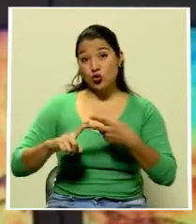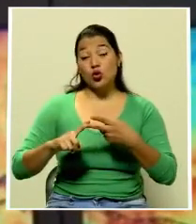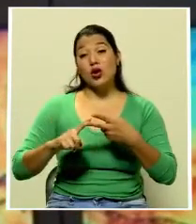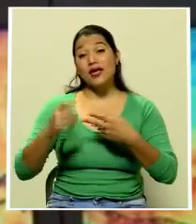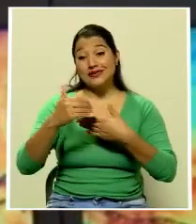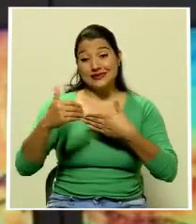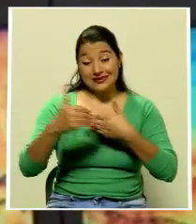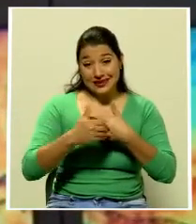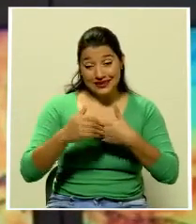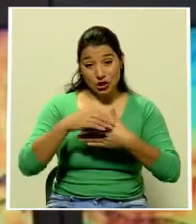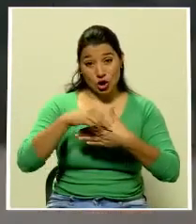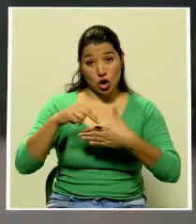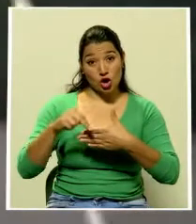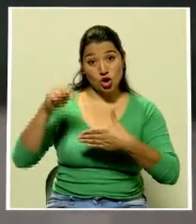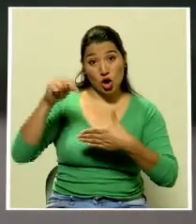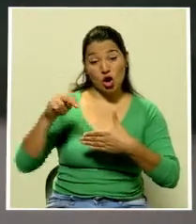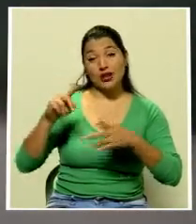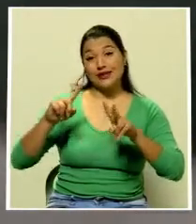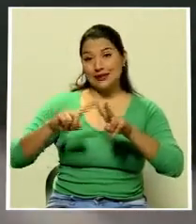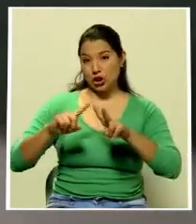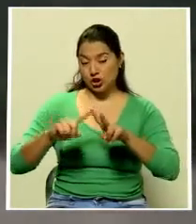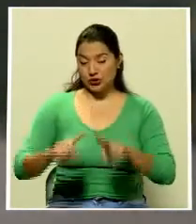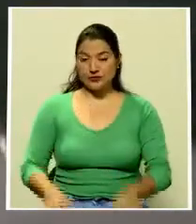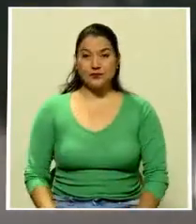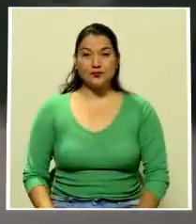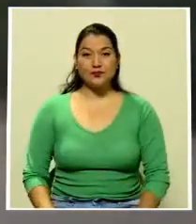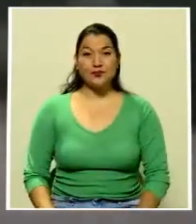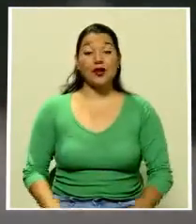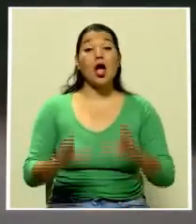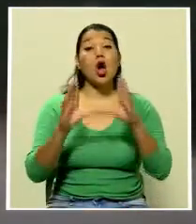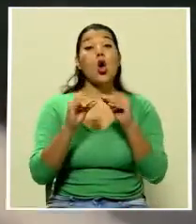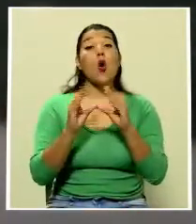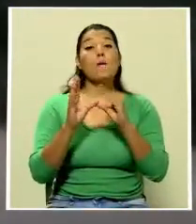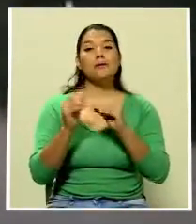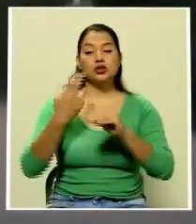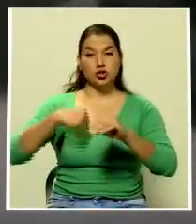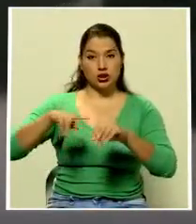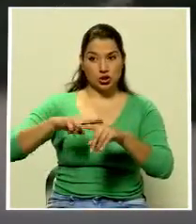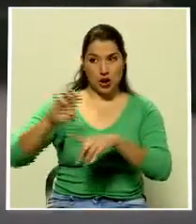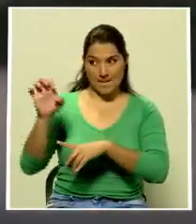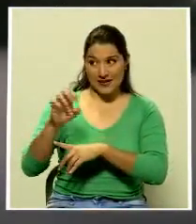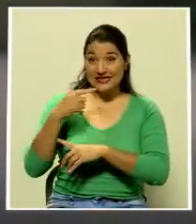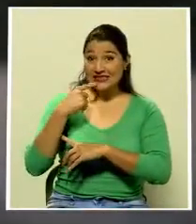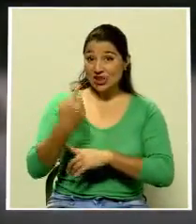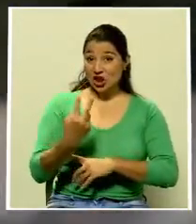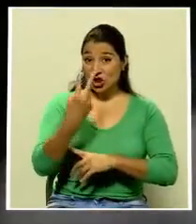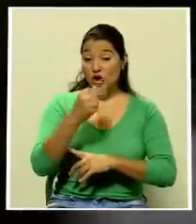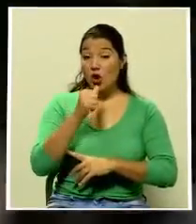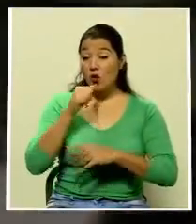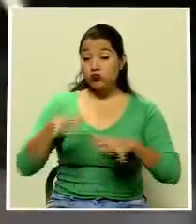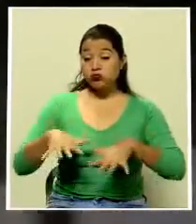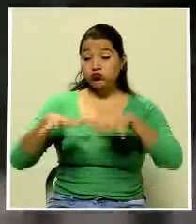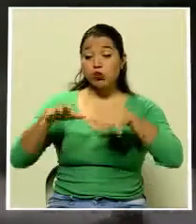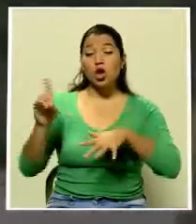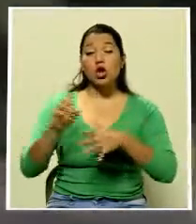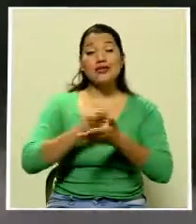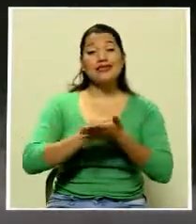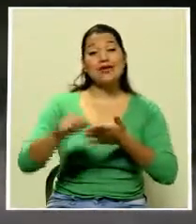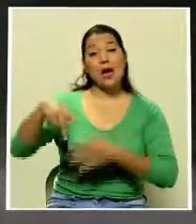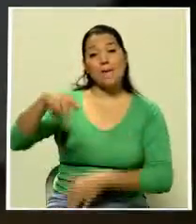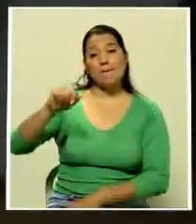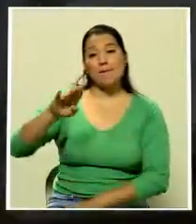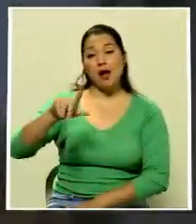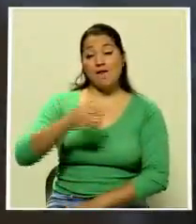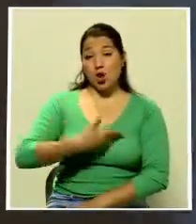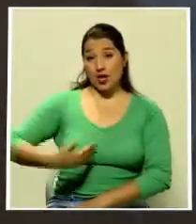y península de Nicoya. La Comisión Nacional de Emergencia reportó 2 inundaciones, una en San Pablo de Heredia y la otra en Concepción de